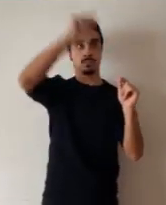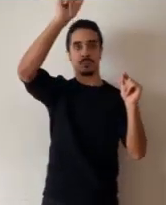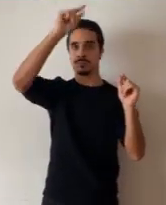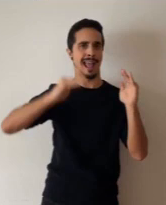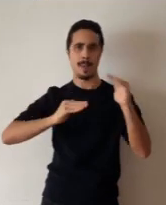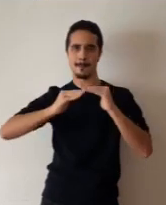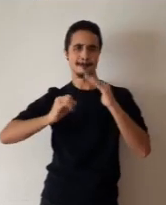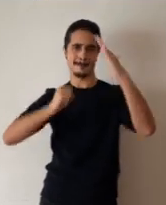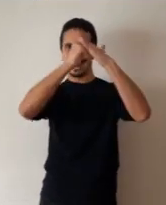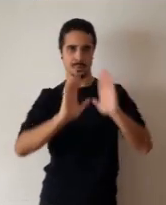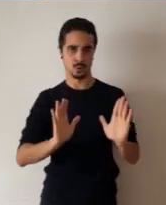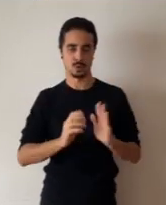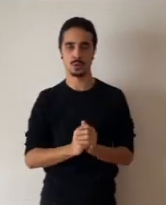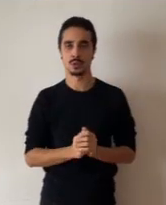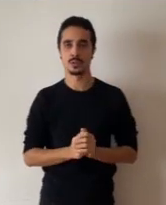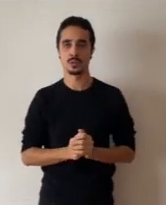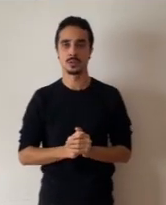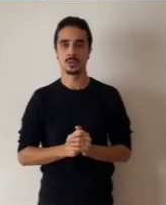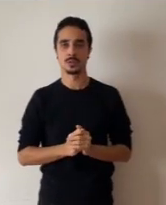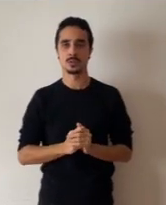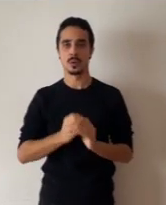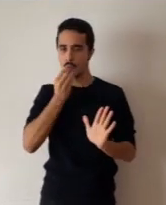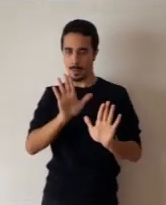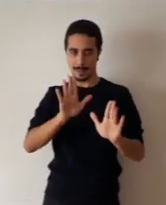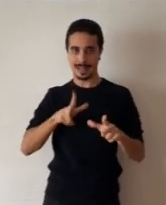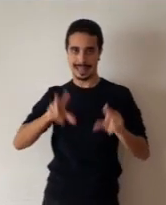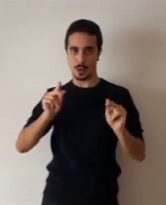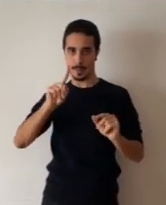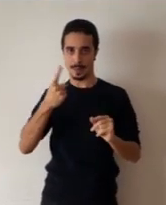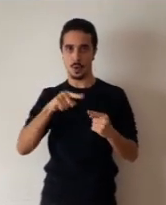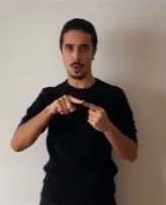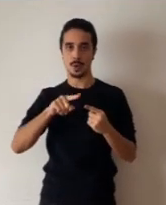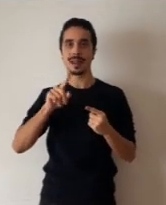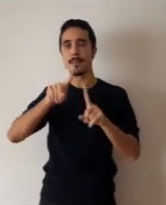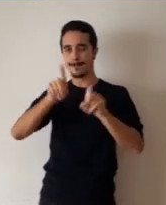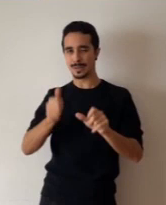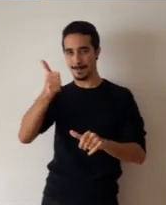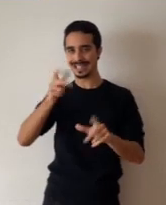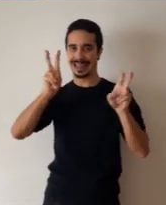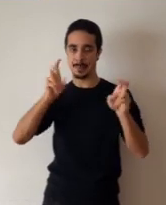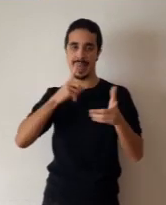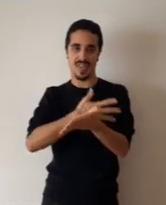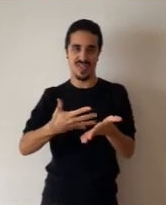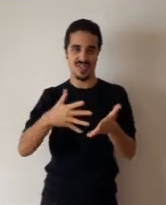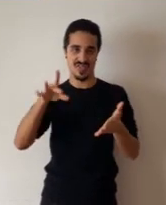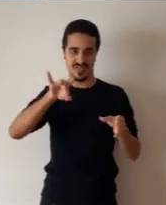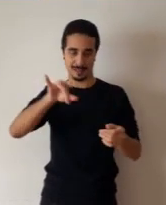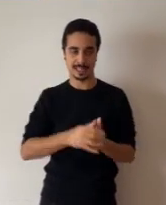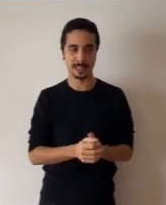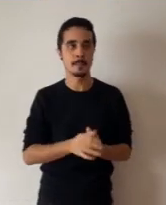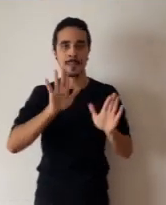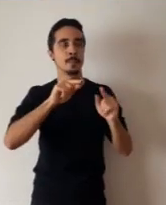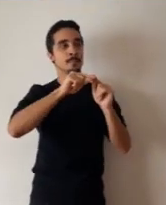punto más alto, pero bueno, voy a terminar con esto porque me parece que tengo alguna pregunta más de